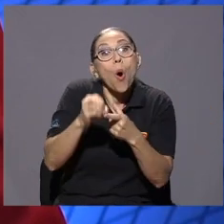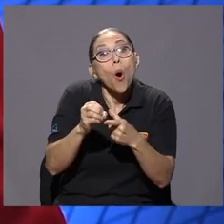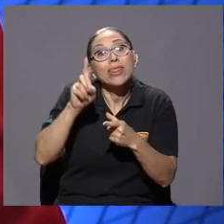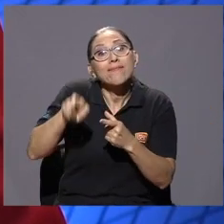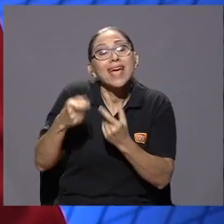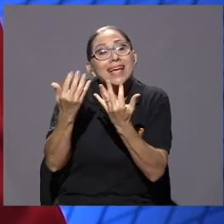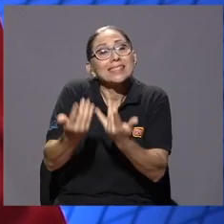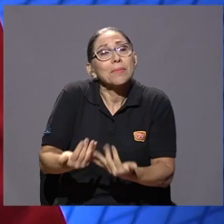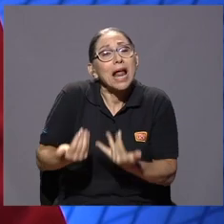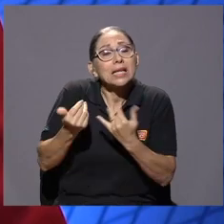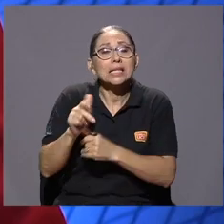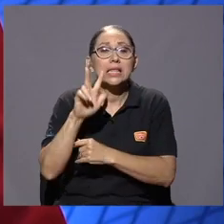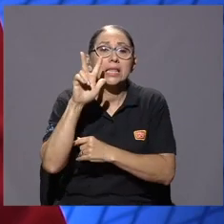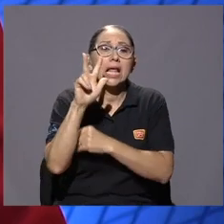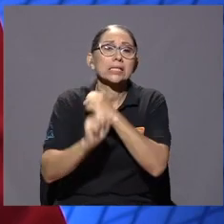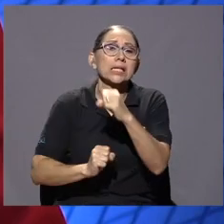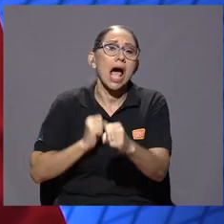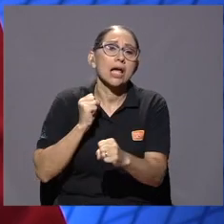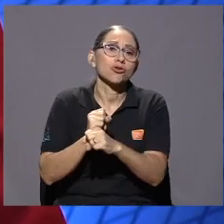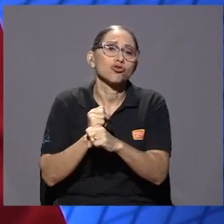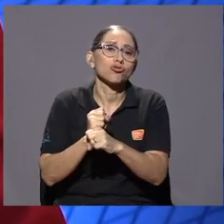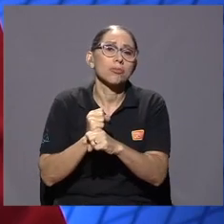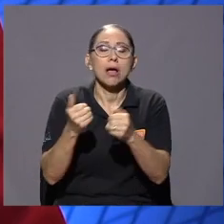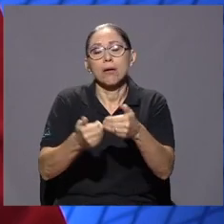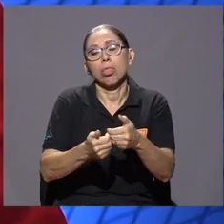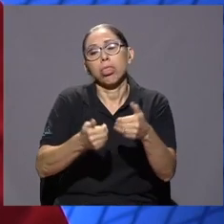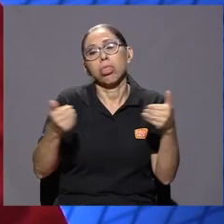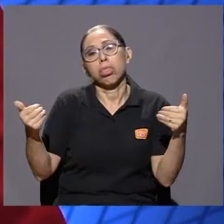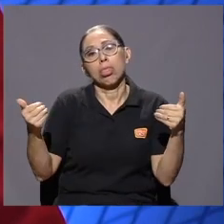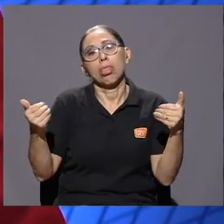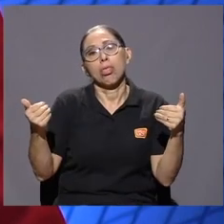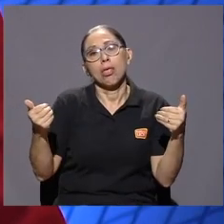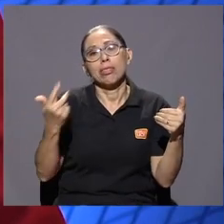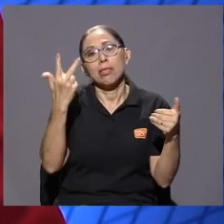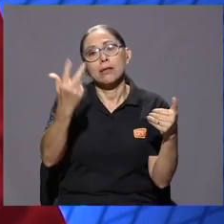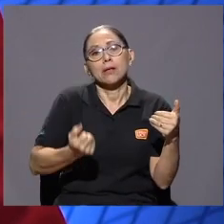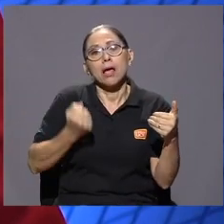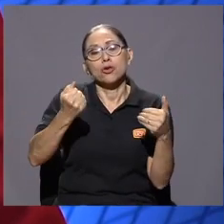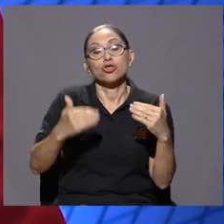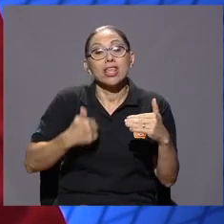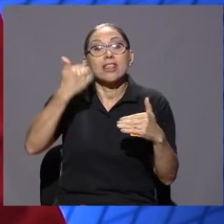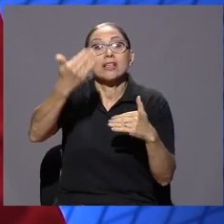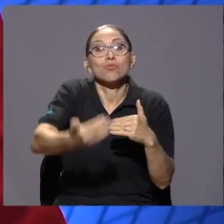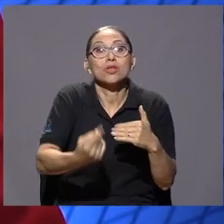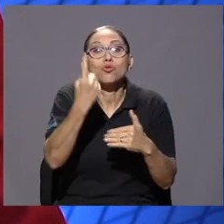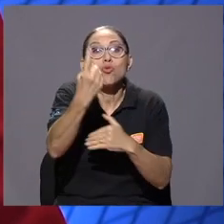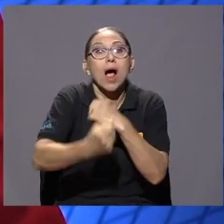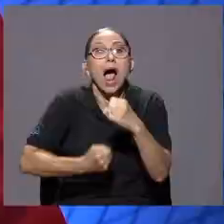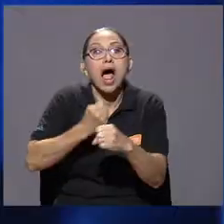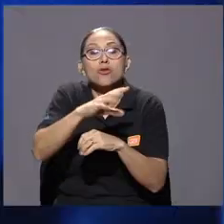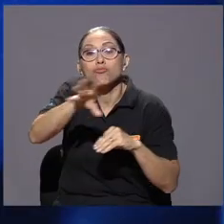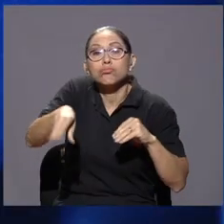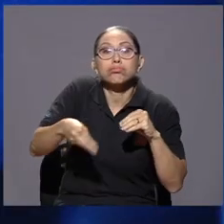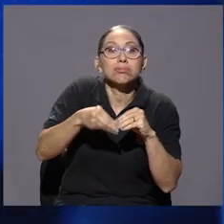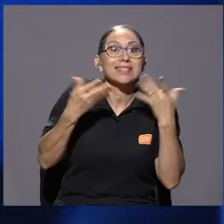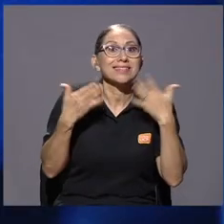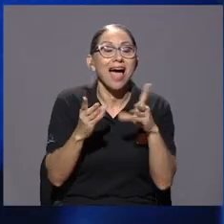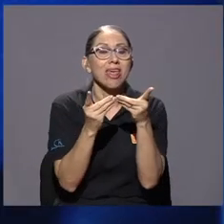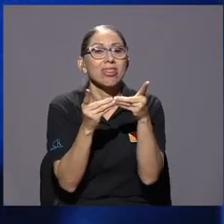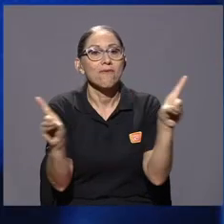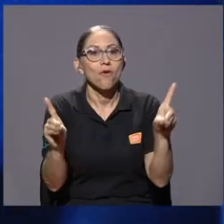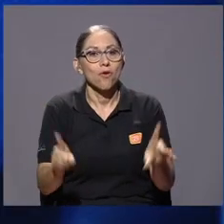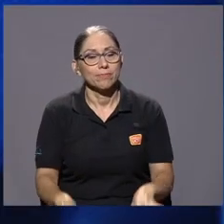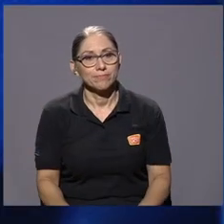tenían que esperarse 3 años a la separación de cuerpos y 1 año más a que saliera el divorcio. ¿Qué es lo que pasa?